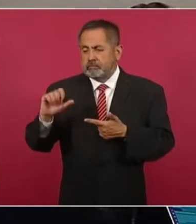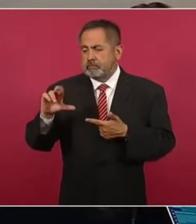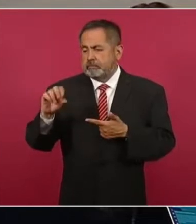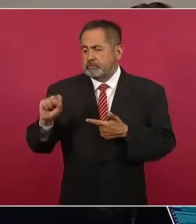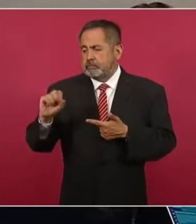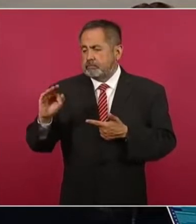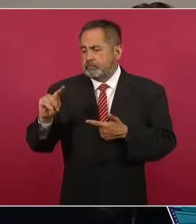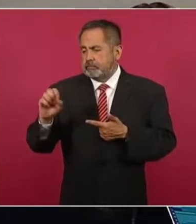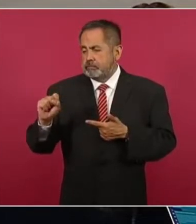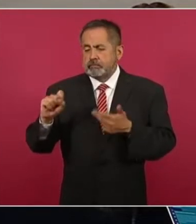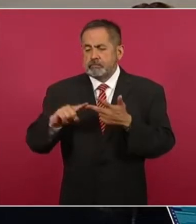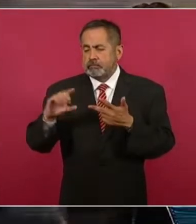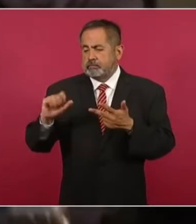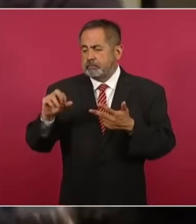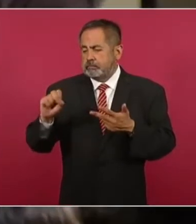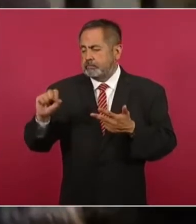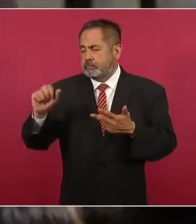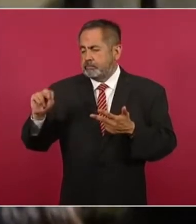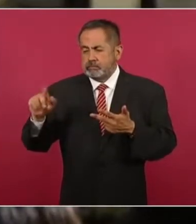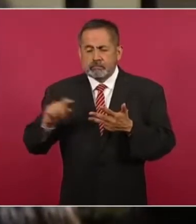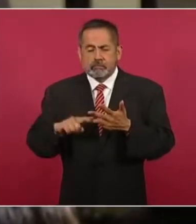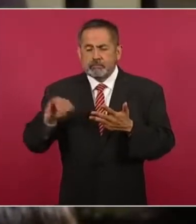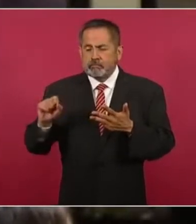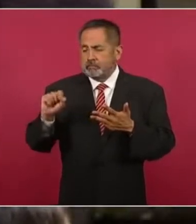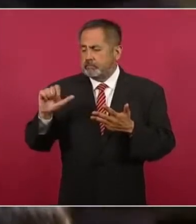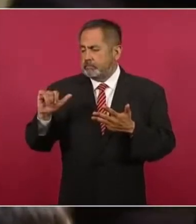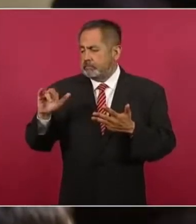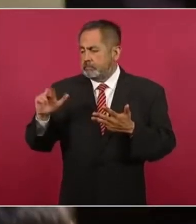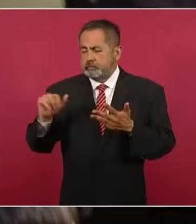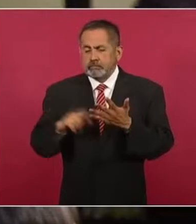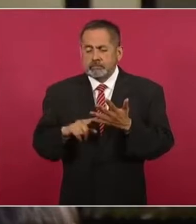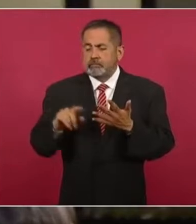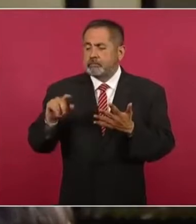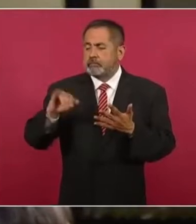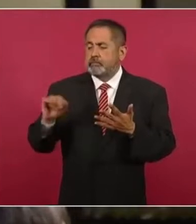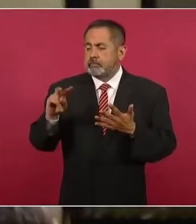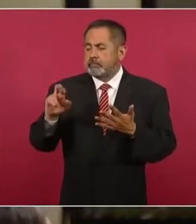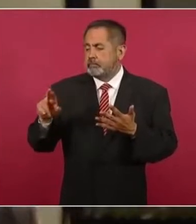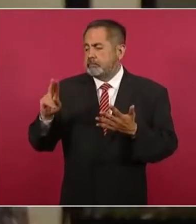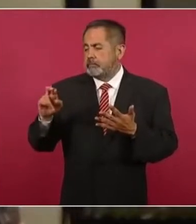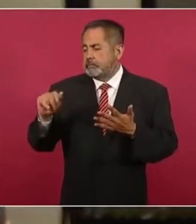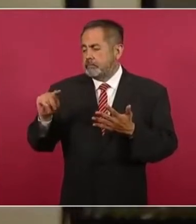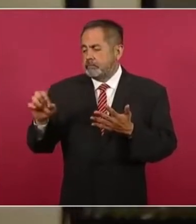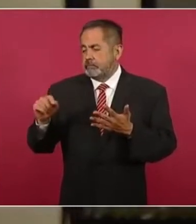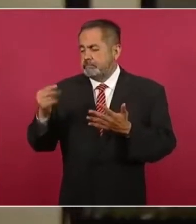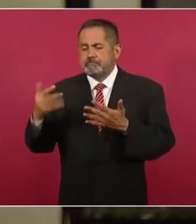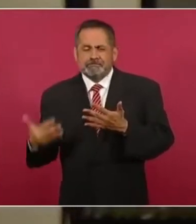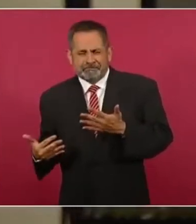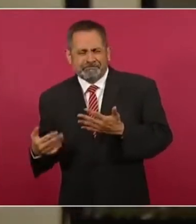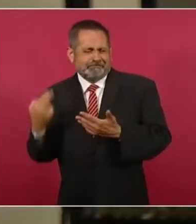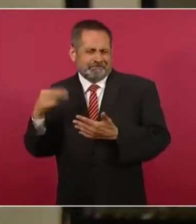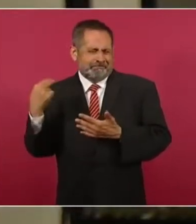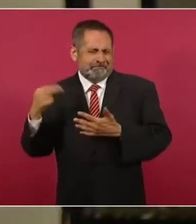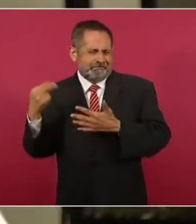Sánchez, Gustavo de la Serna, José Alegría, Javier Uriarte, José Tena, entre otros. La pregunta